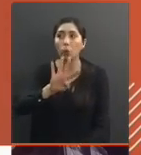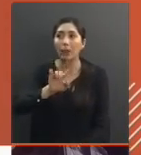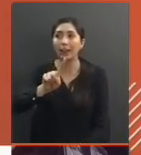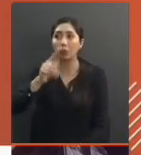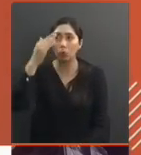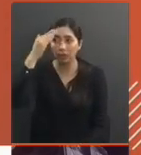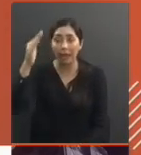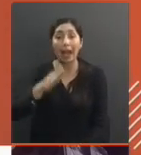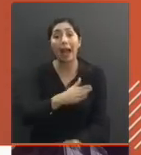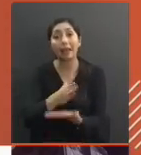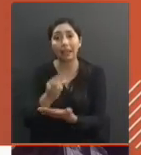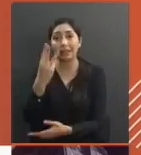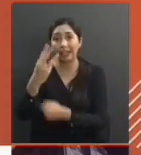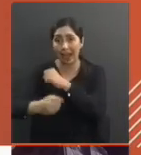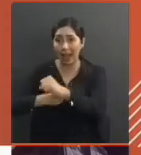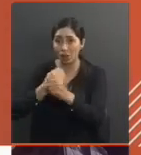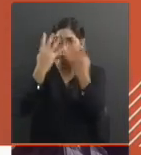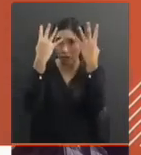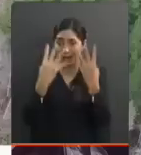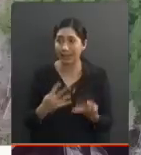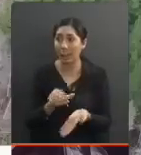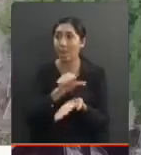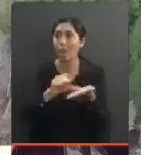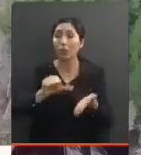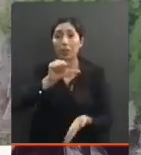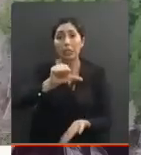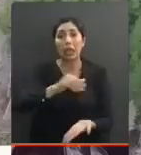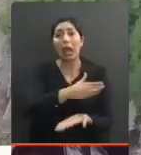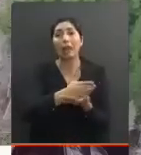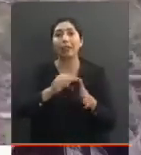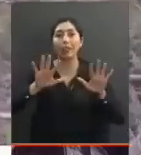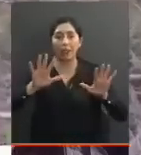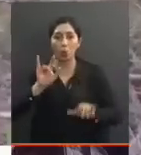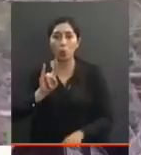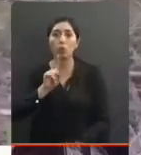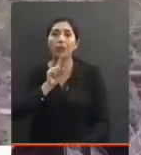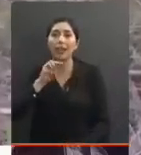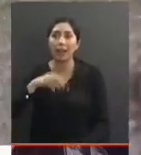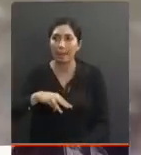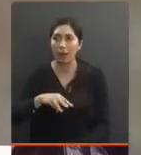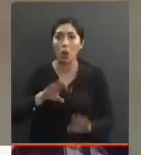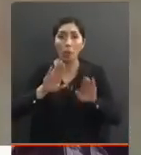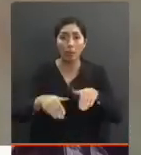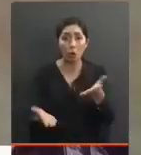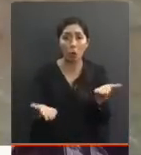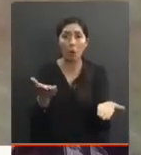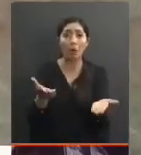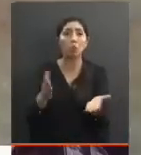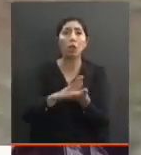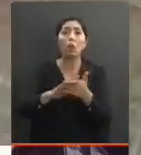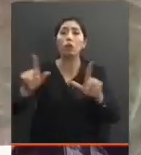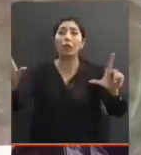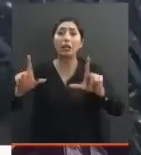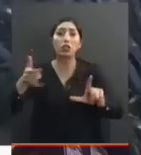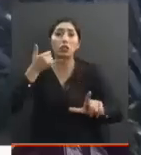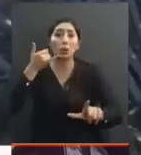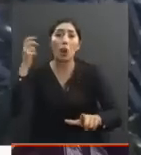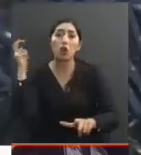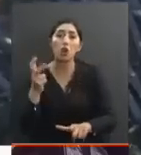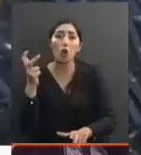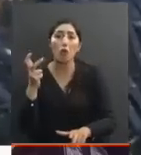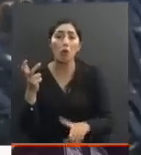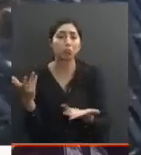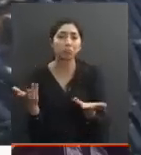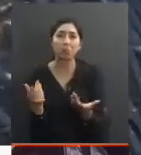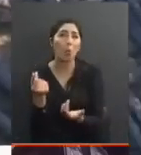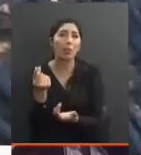presidio, con multas de 6 a 10 UTM. Lo mismo si lo comparamos con el robo de un televisor o de un celular que cueste más